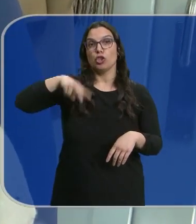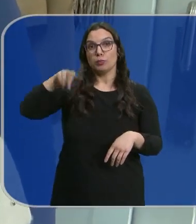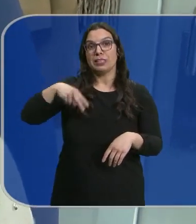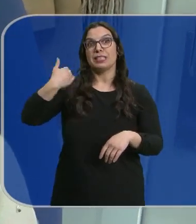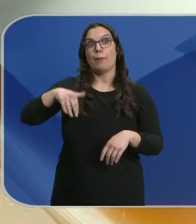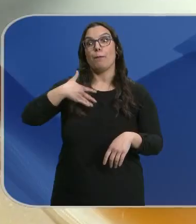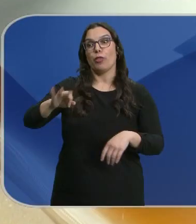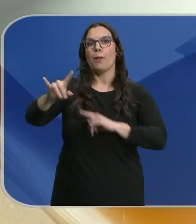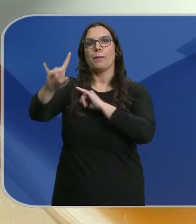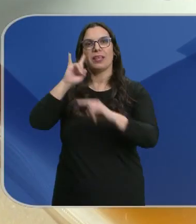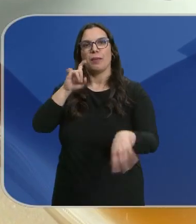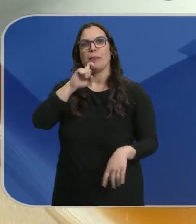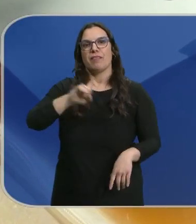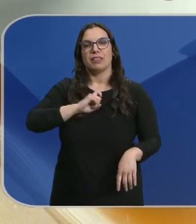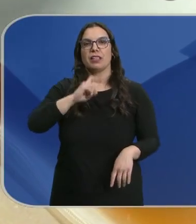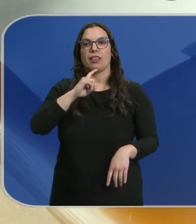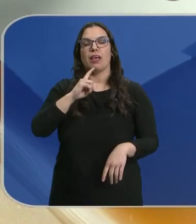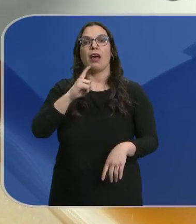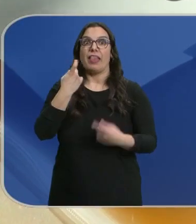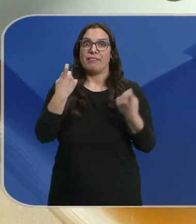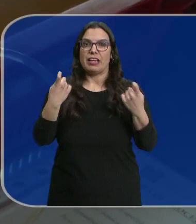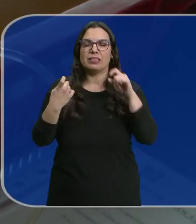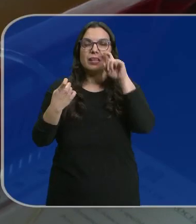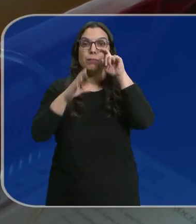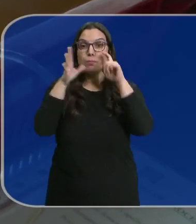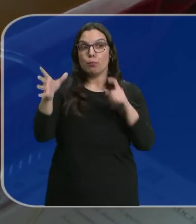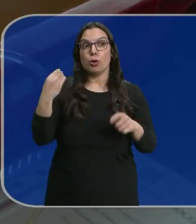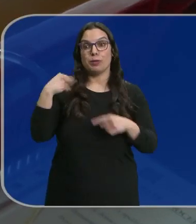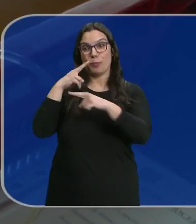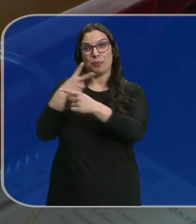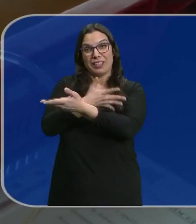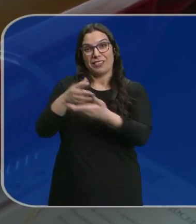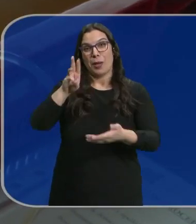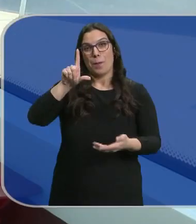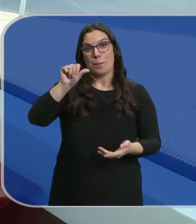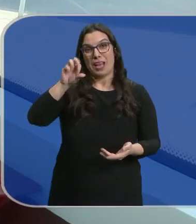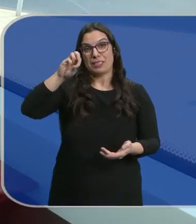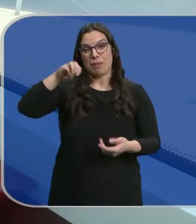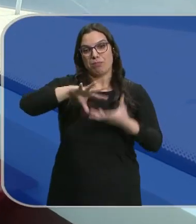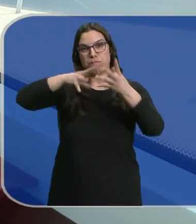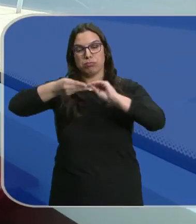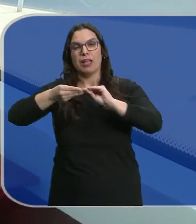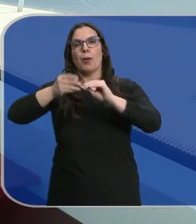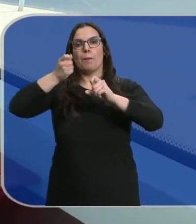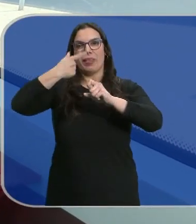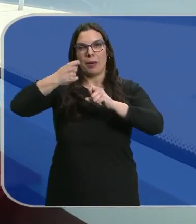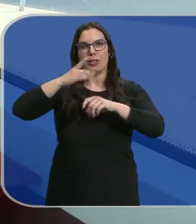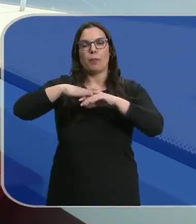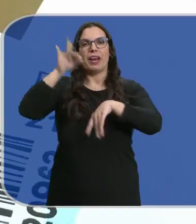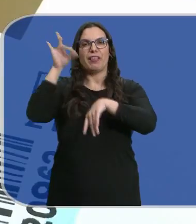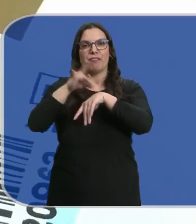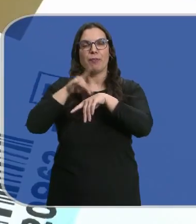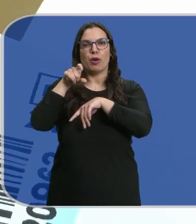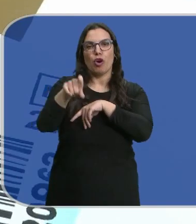meses ya y ya podía, me dijeron que hacía mucha falta. Porque con el plasma se elaboran medicamentos para enfermos oncológicos, trasplantados